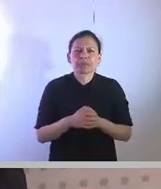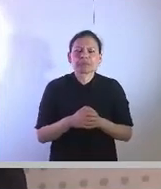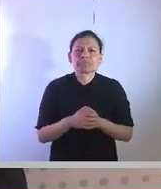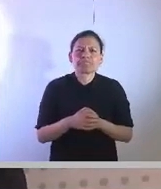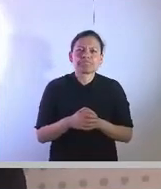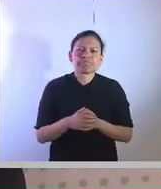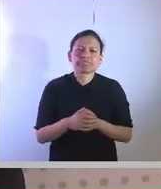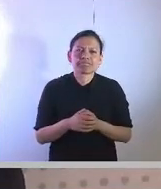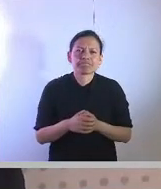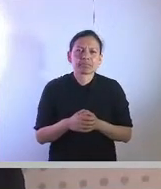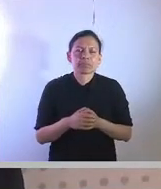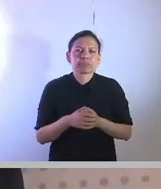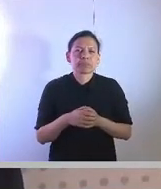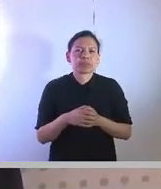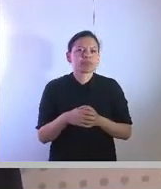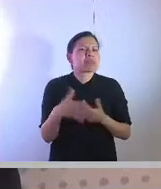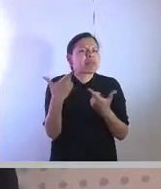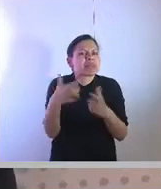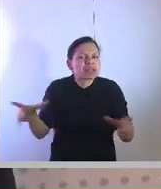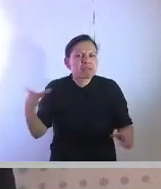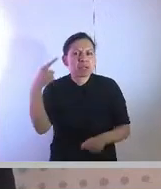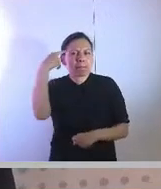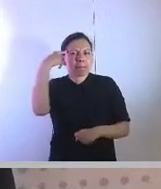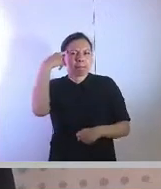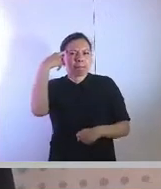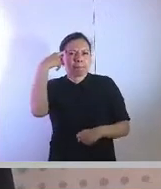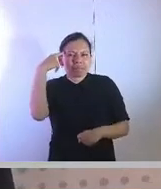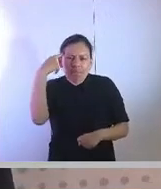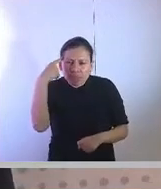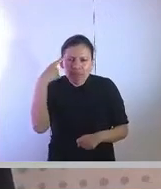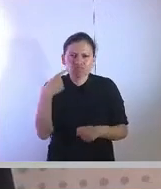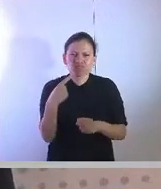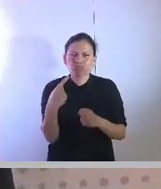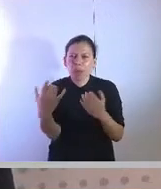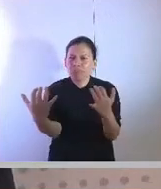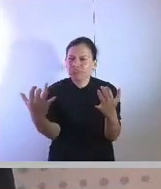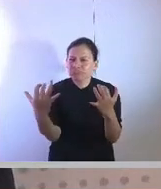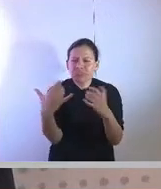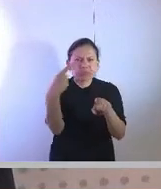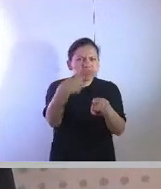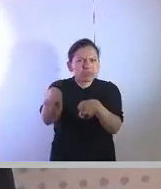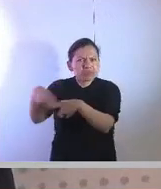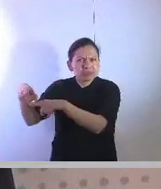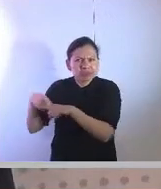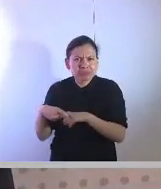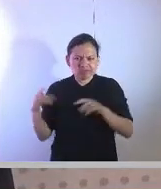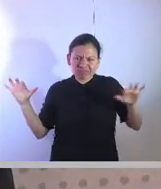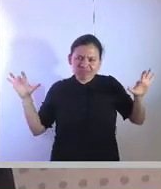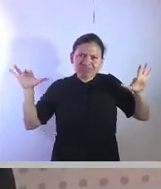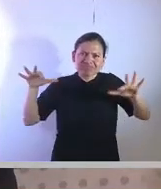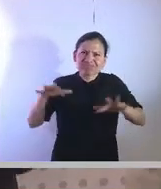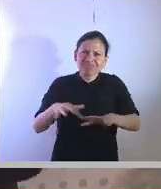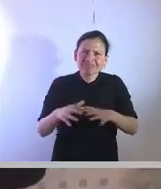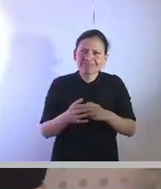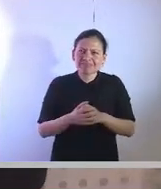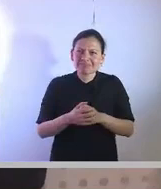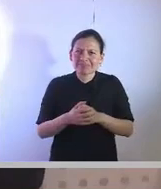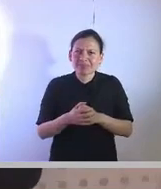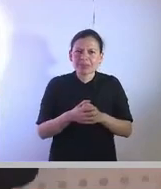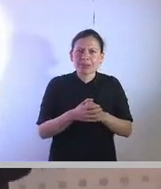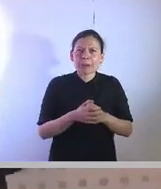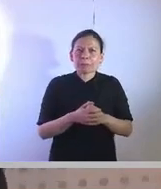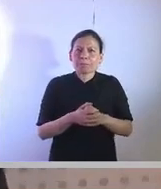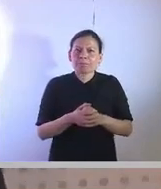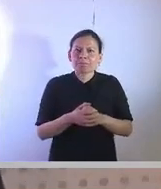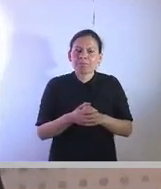minga de pensamiento que nos hemos congregado aquí en esta tarde con cada